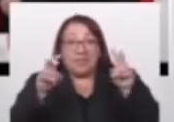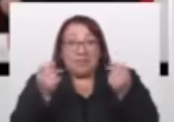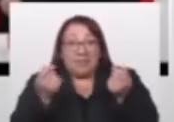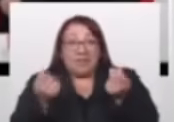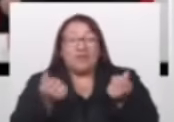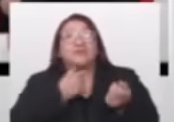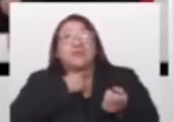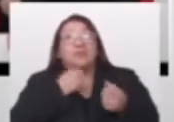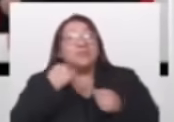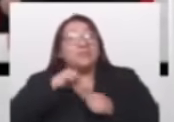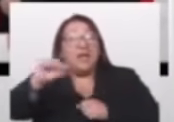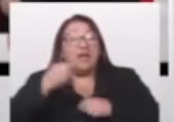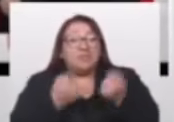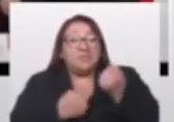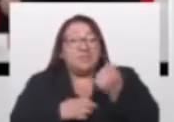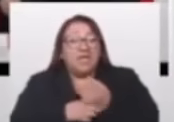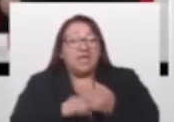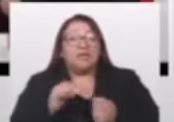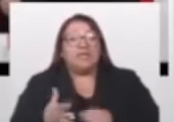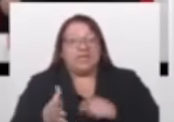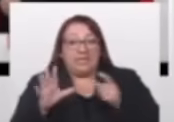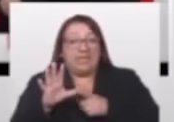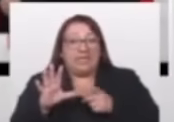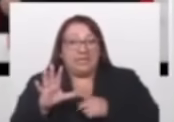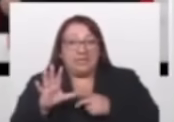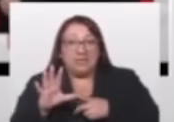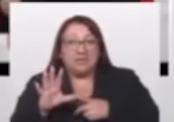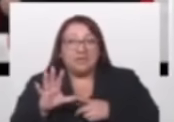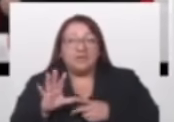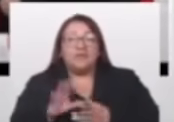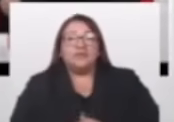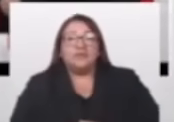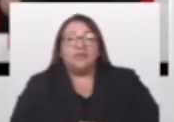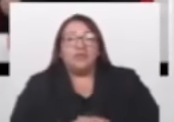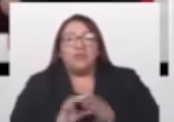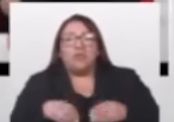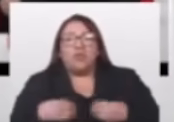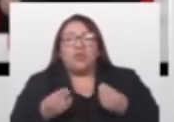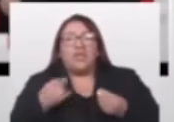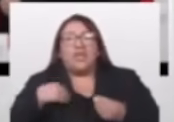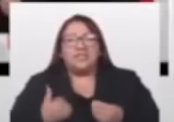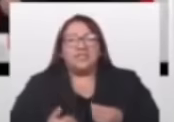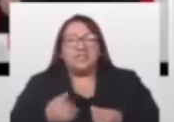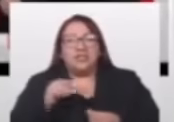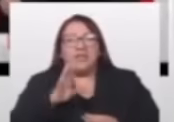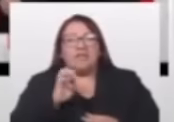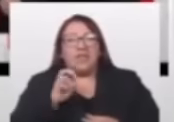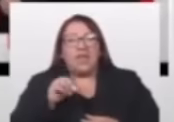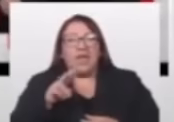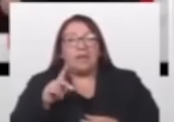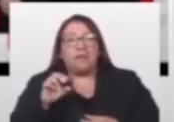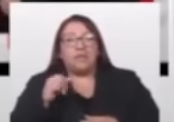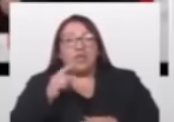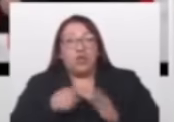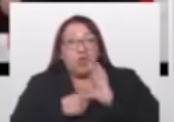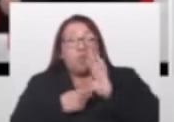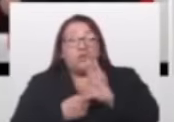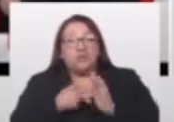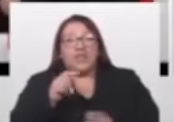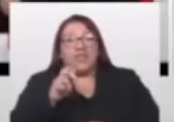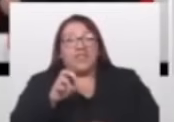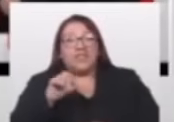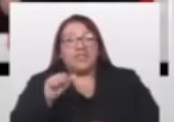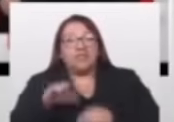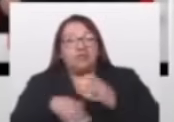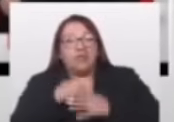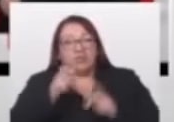y emocional? Y quinta, señor presidente, ¿por qué la señora Benavides no muestra sus tesis a todos